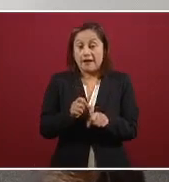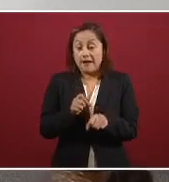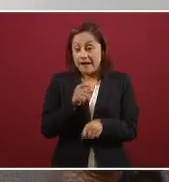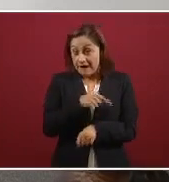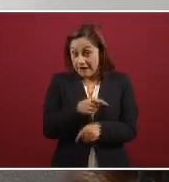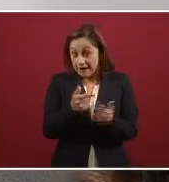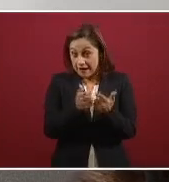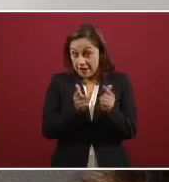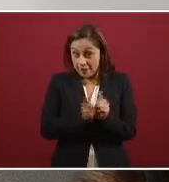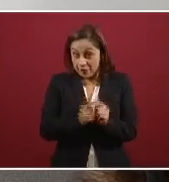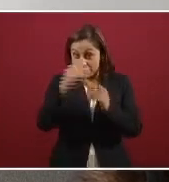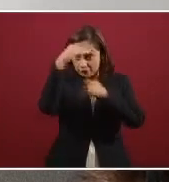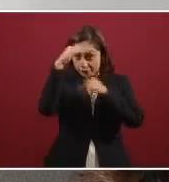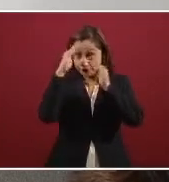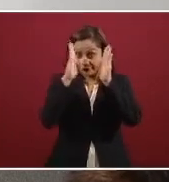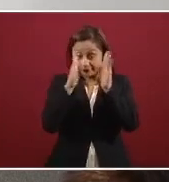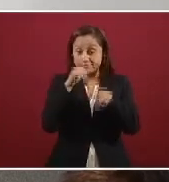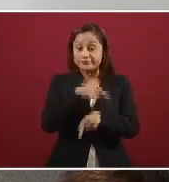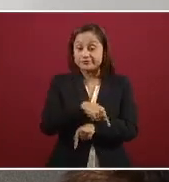queriendo